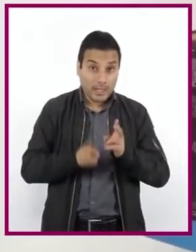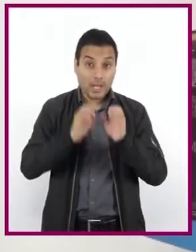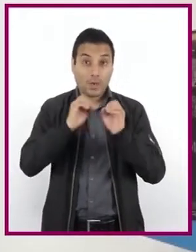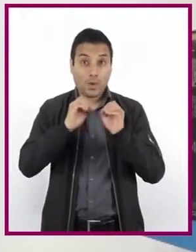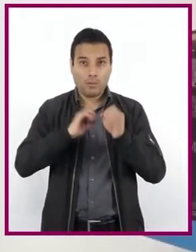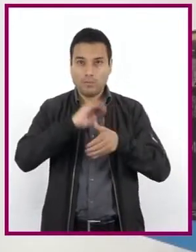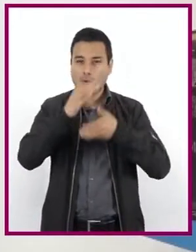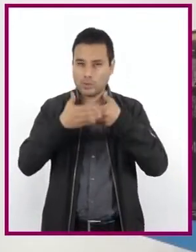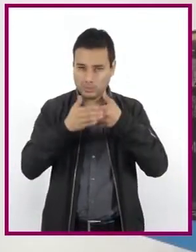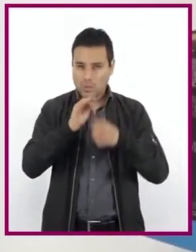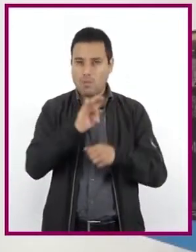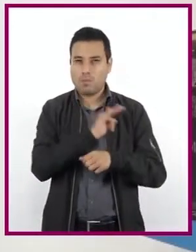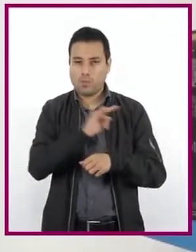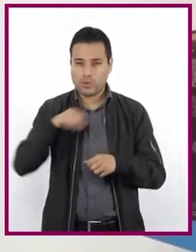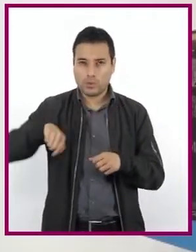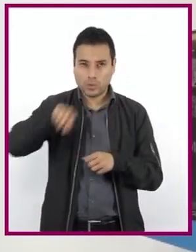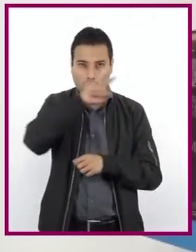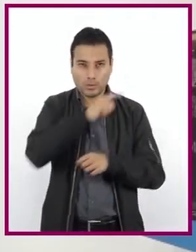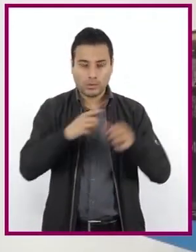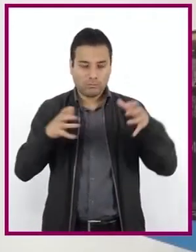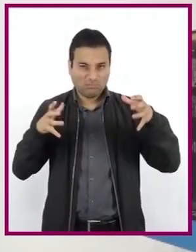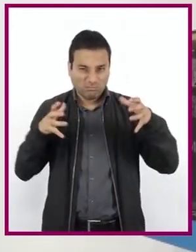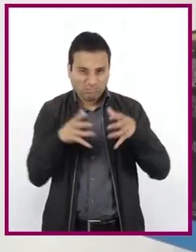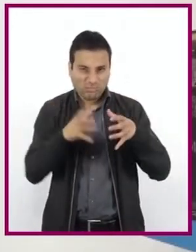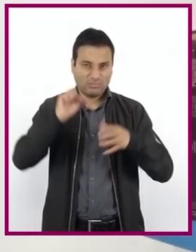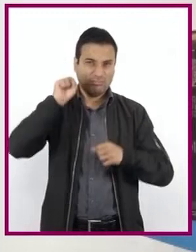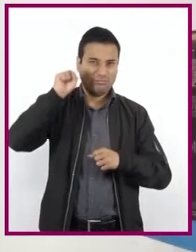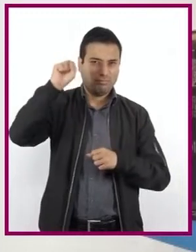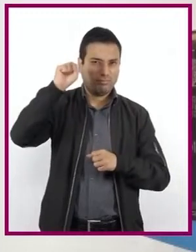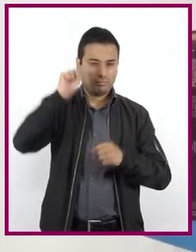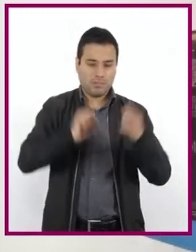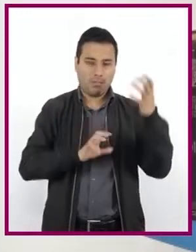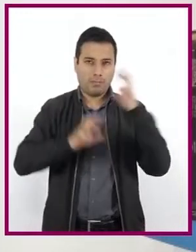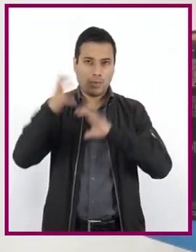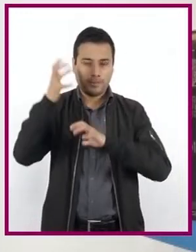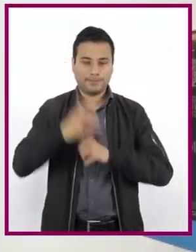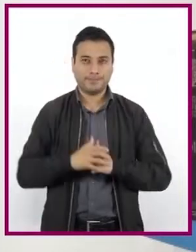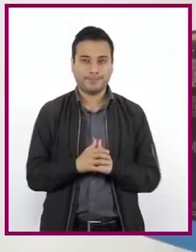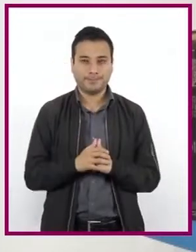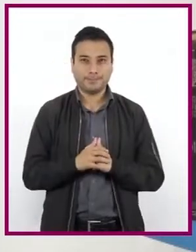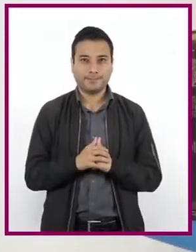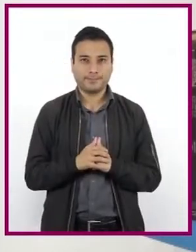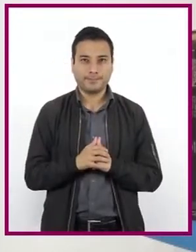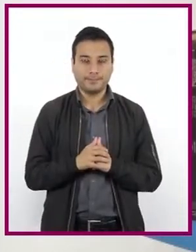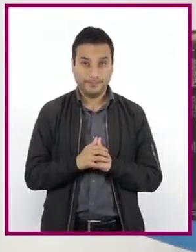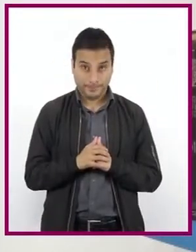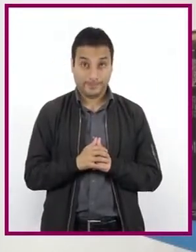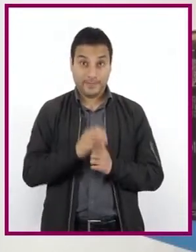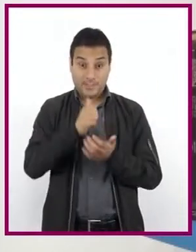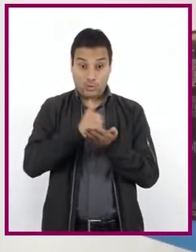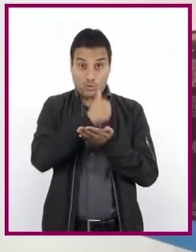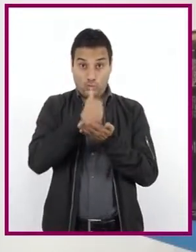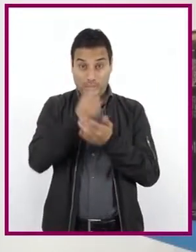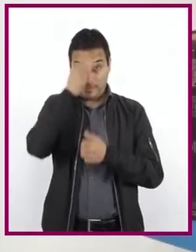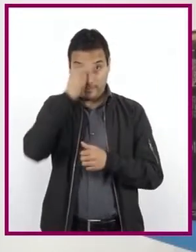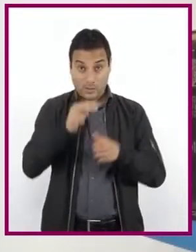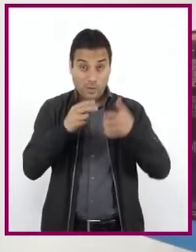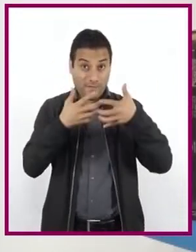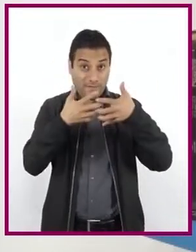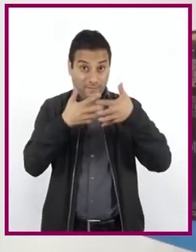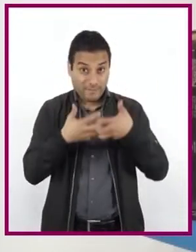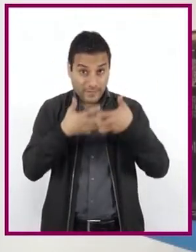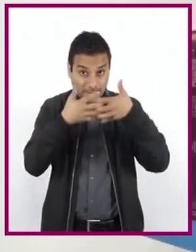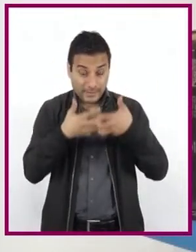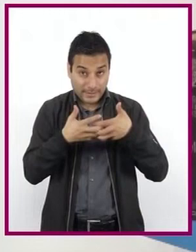organizaran protestas que rompieran la tranquilidad. En la fábrica de la capital permanecían